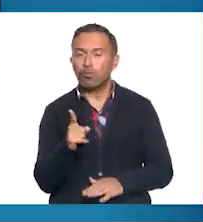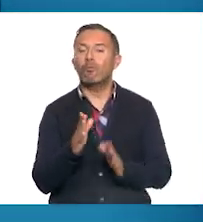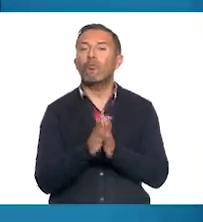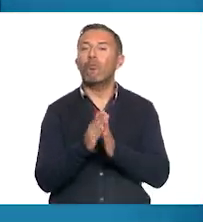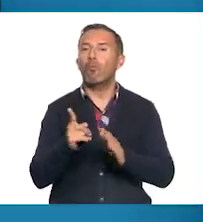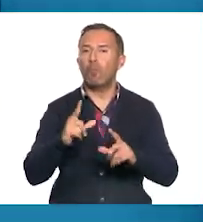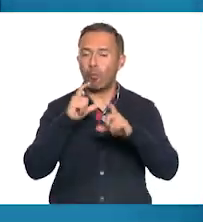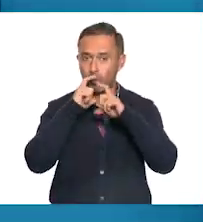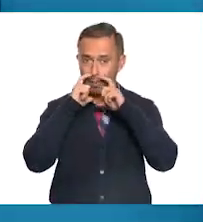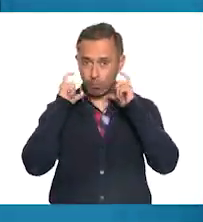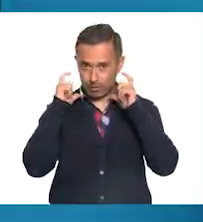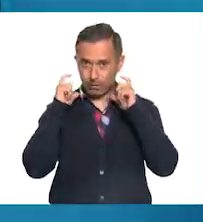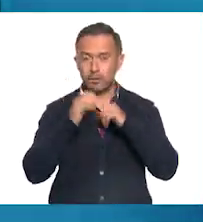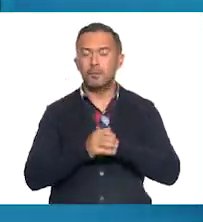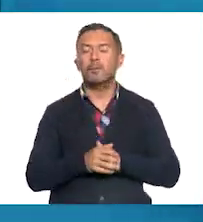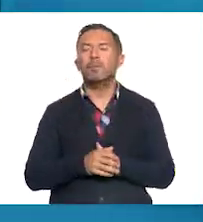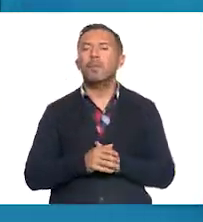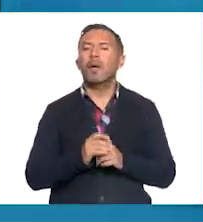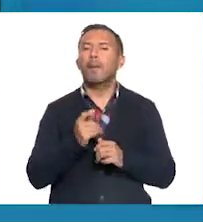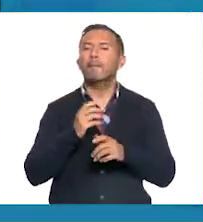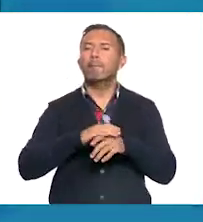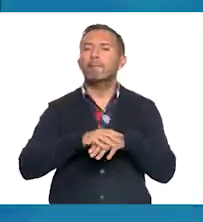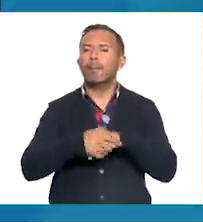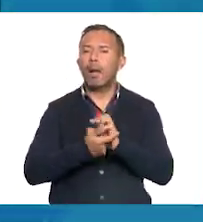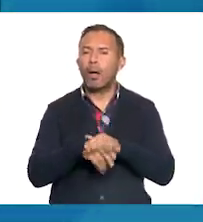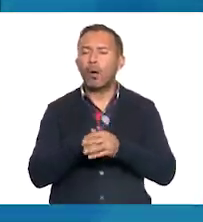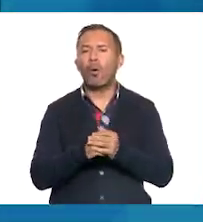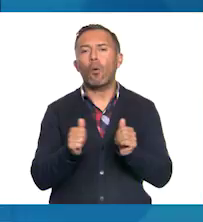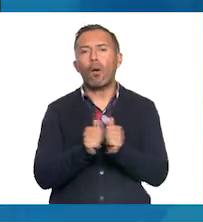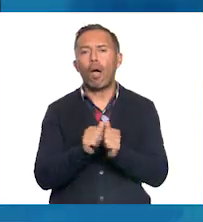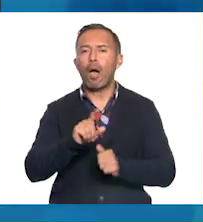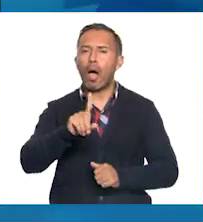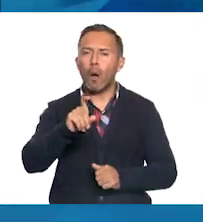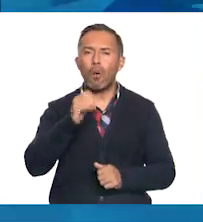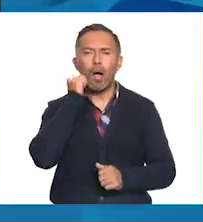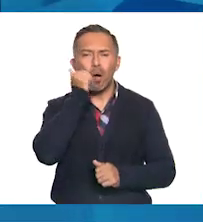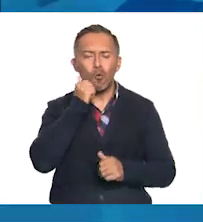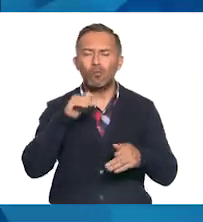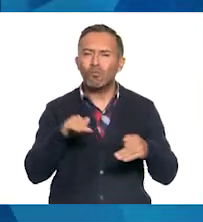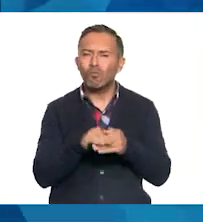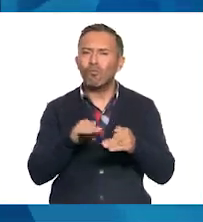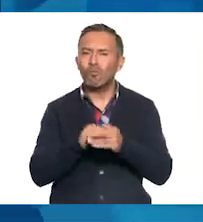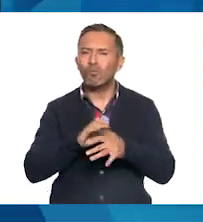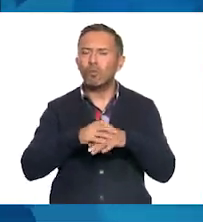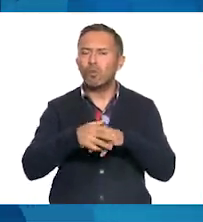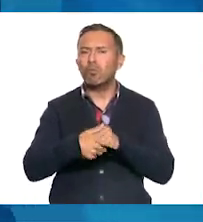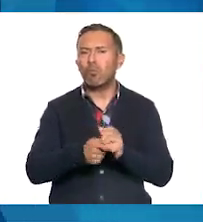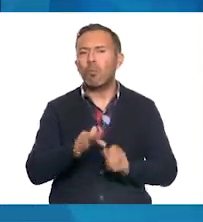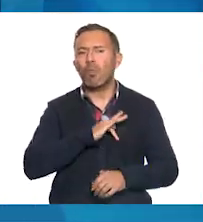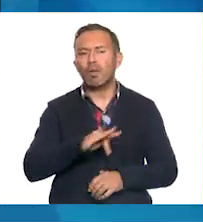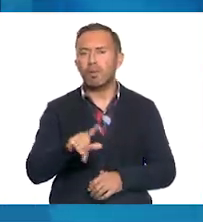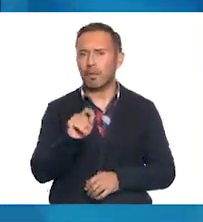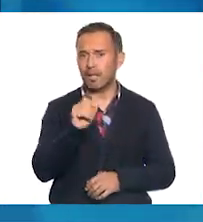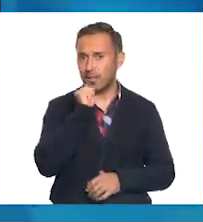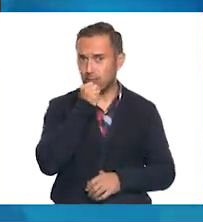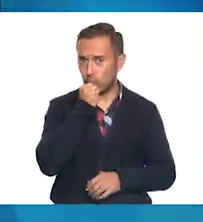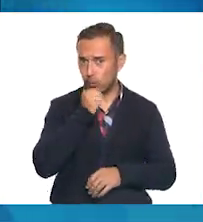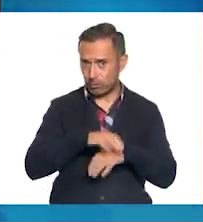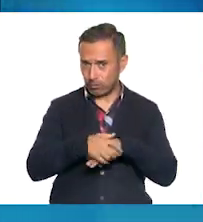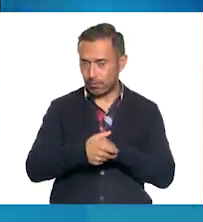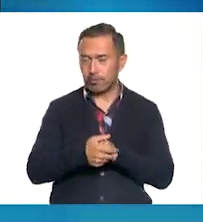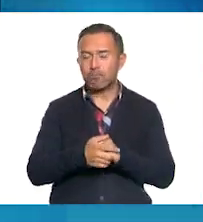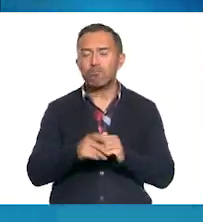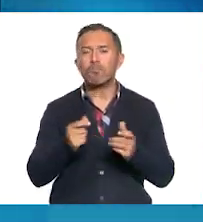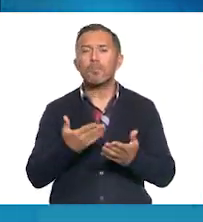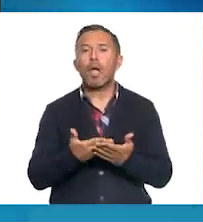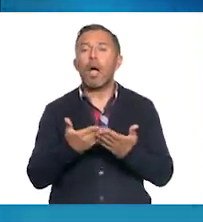cubrebocas. Lava tus manos frecuentemente con agua y con jabón por lo menos durante 20 segundos. Ahora